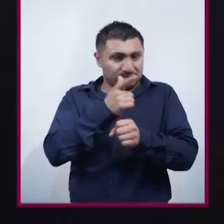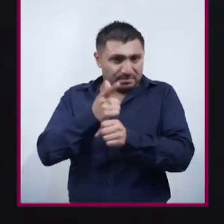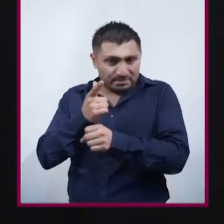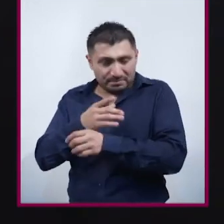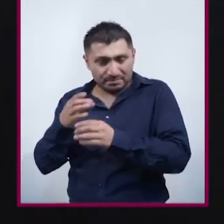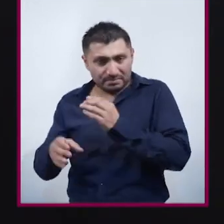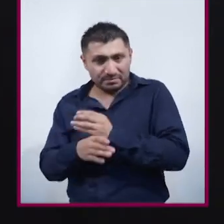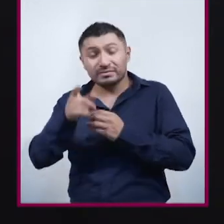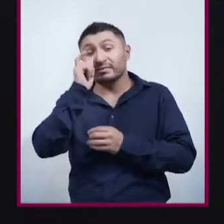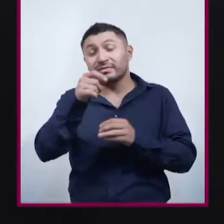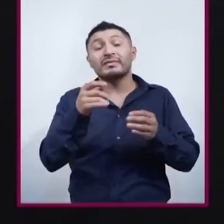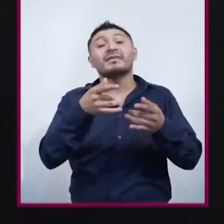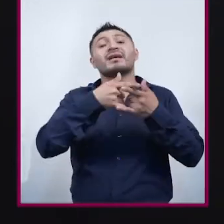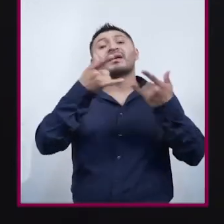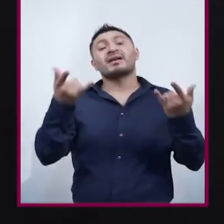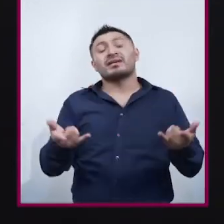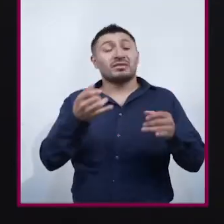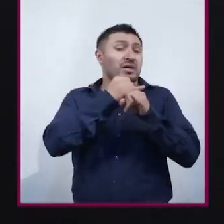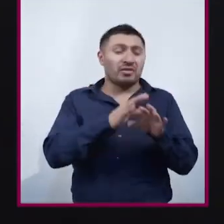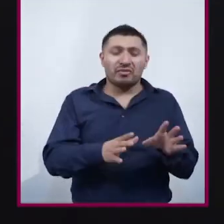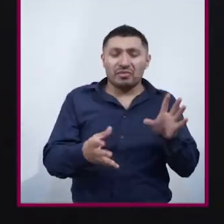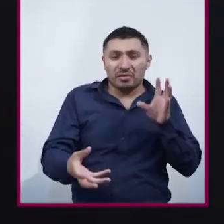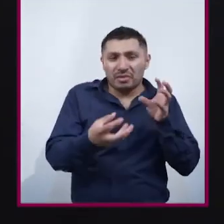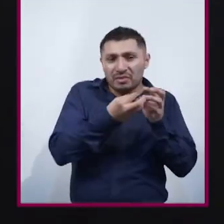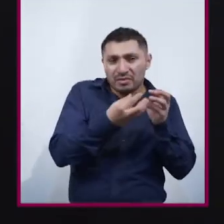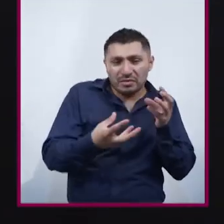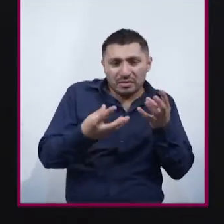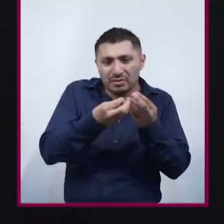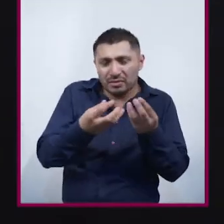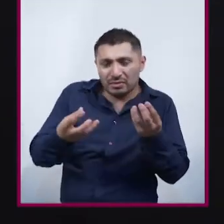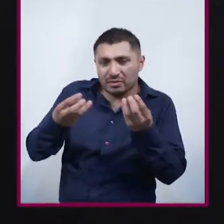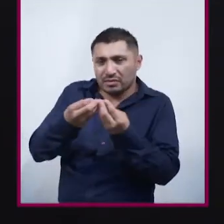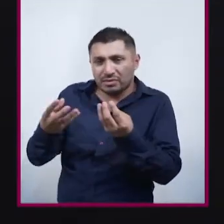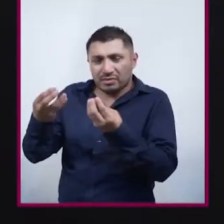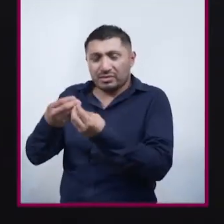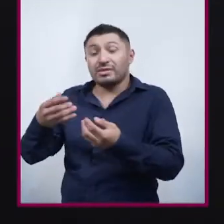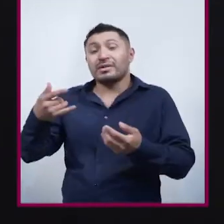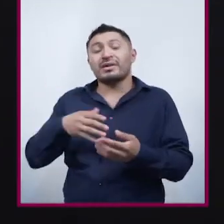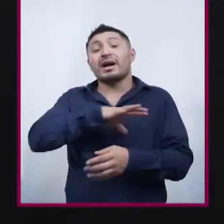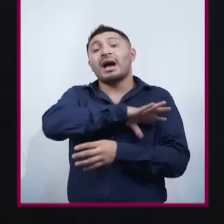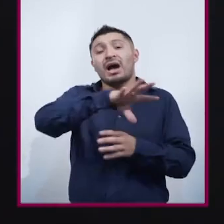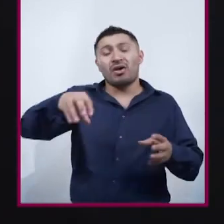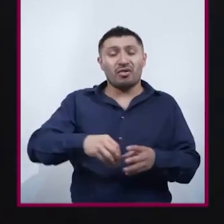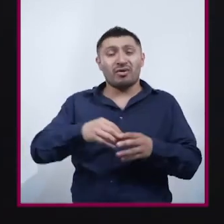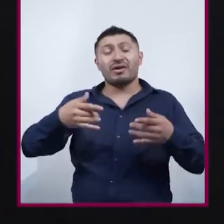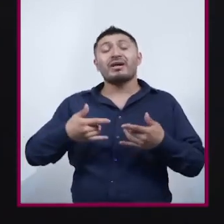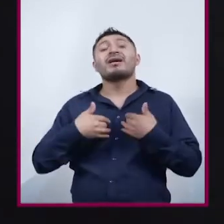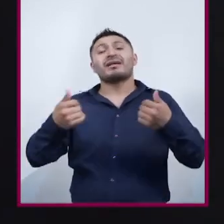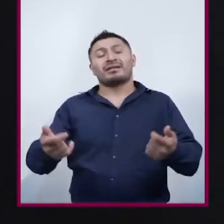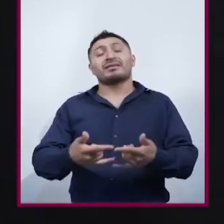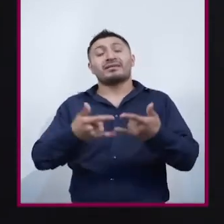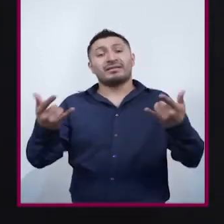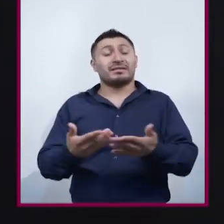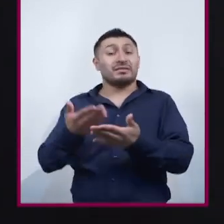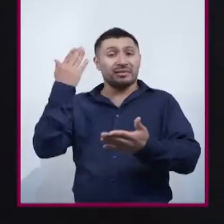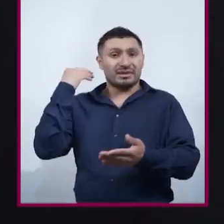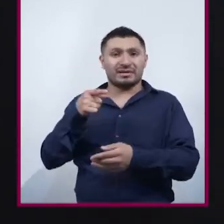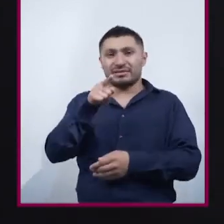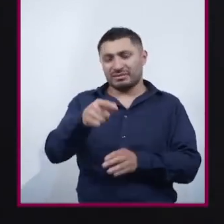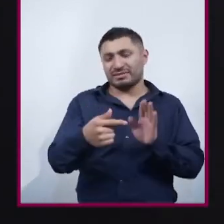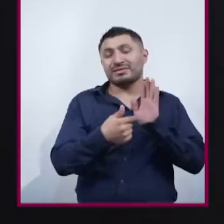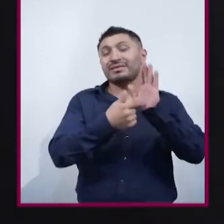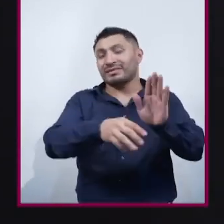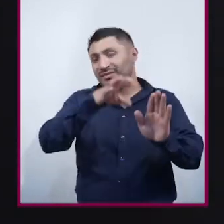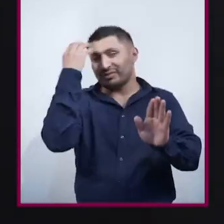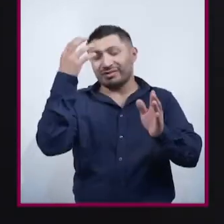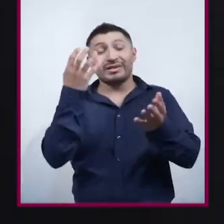teselas. Es decir, trocitos de información que nos permitan reconstruir ese pasado a modo de mosaico. Como puedes ver,